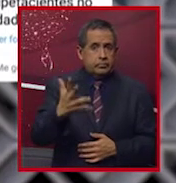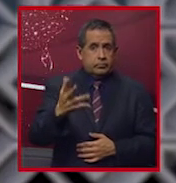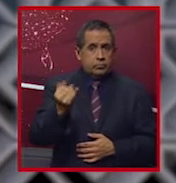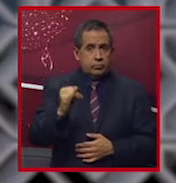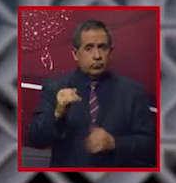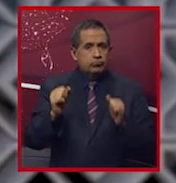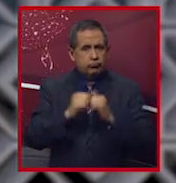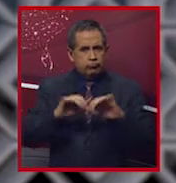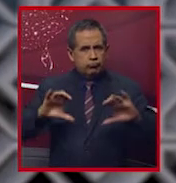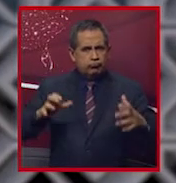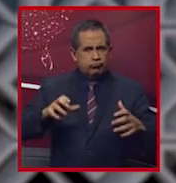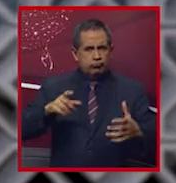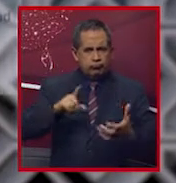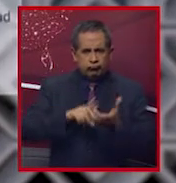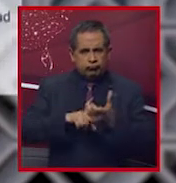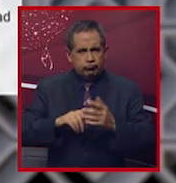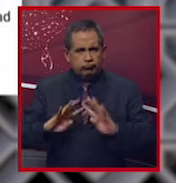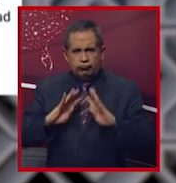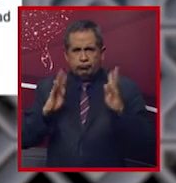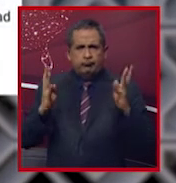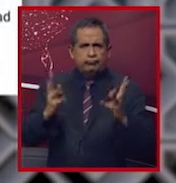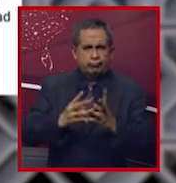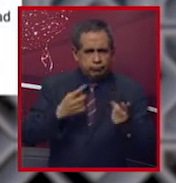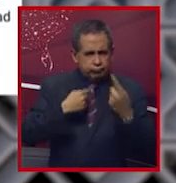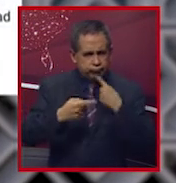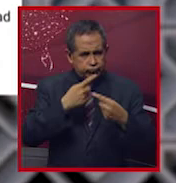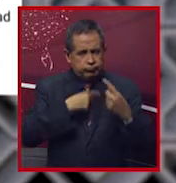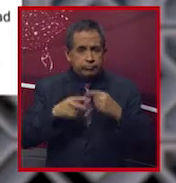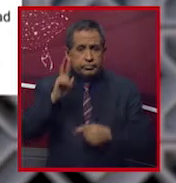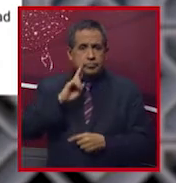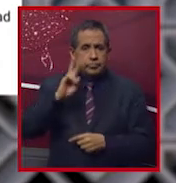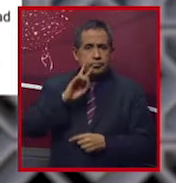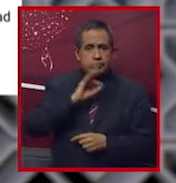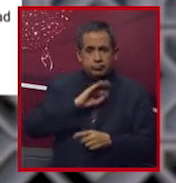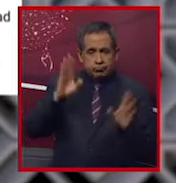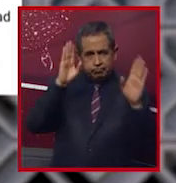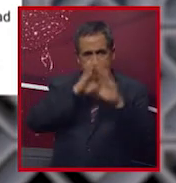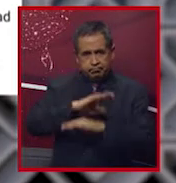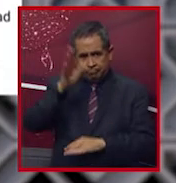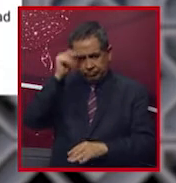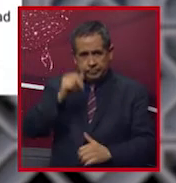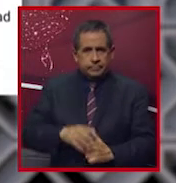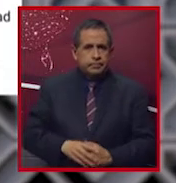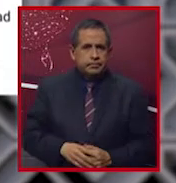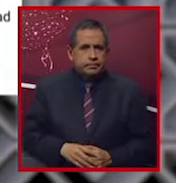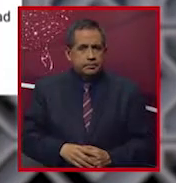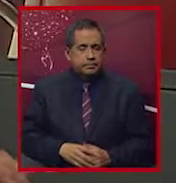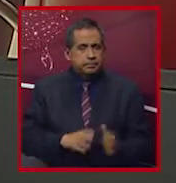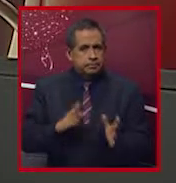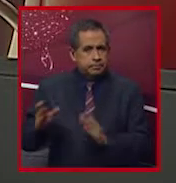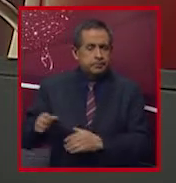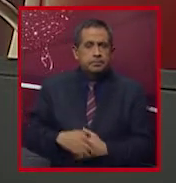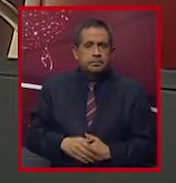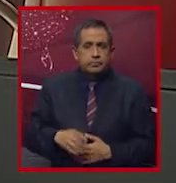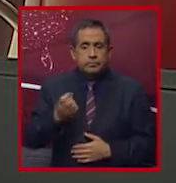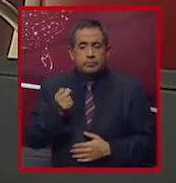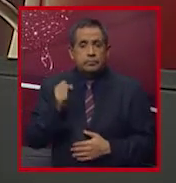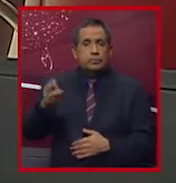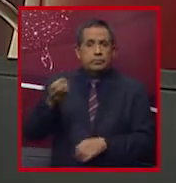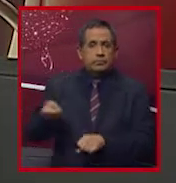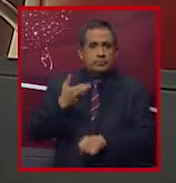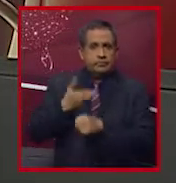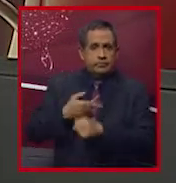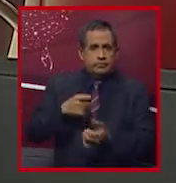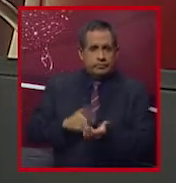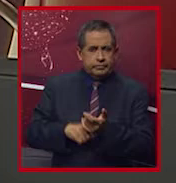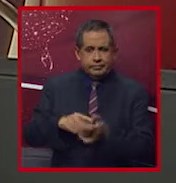cabo una cumbre para resolver este diferendo. Y en más del Ejecutivo, la subsecretaria de Comercio Exterior de la